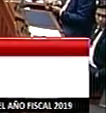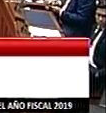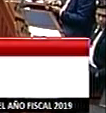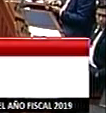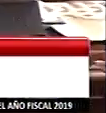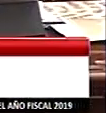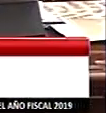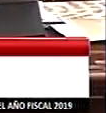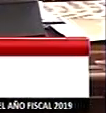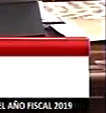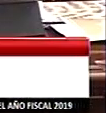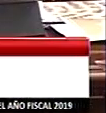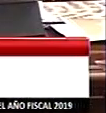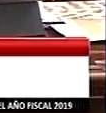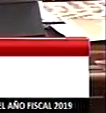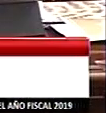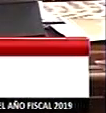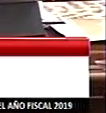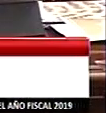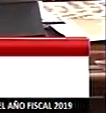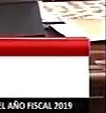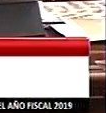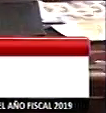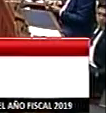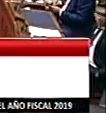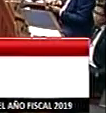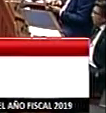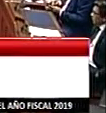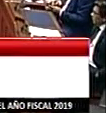Congresista Herrera, ¿va a hacer uso de la palabra?